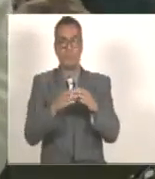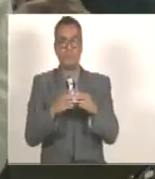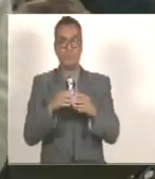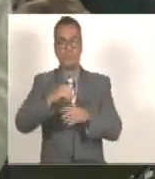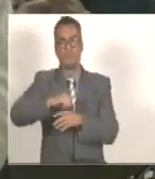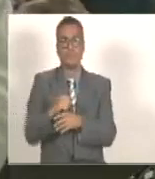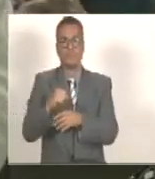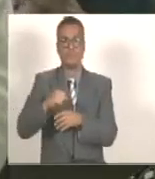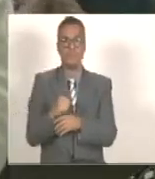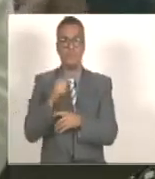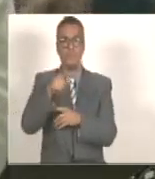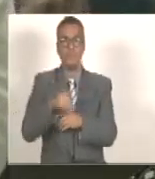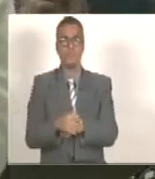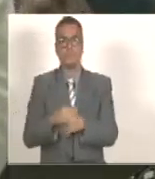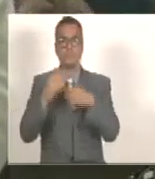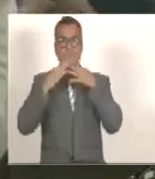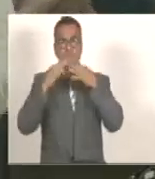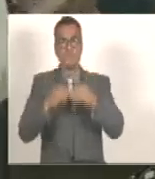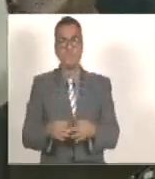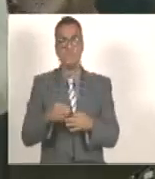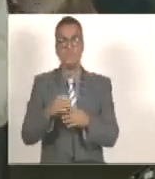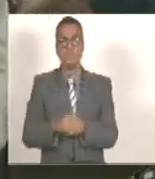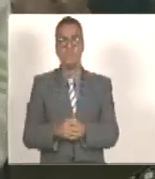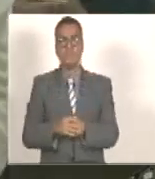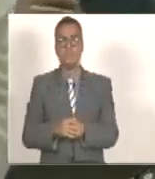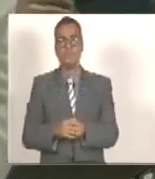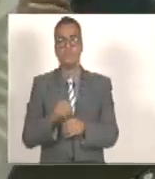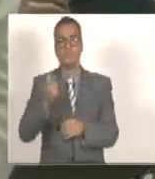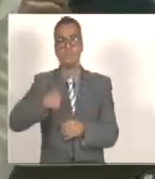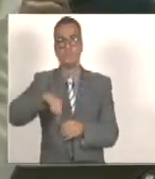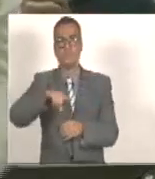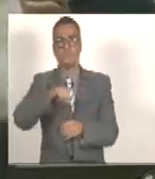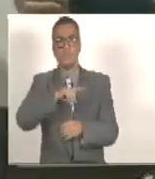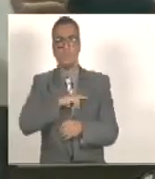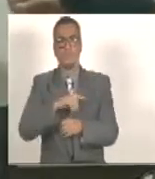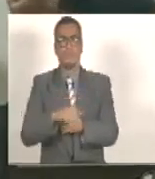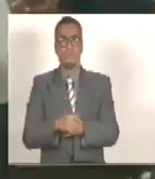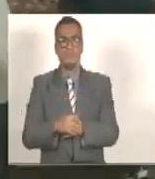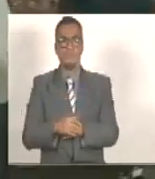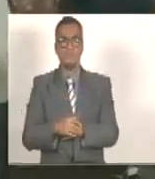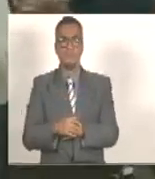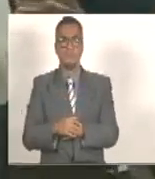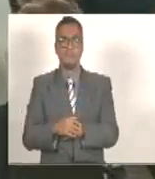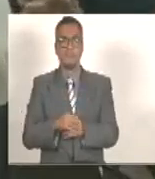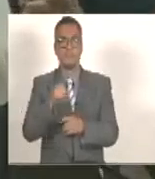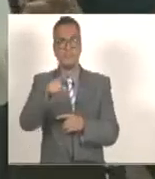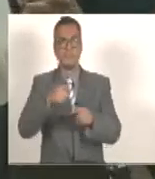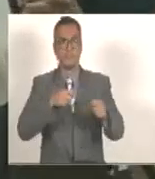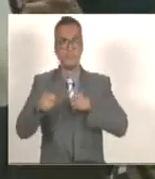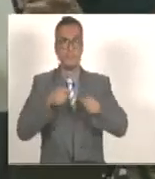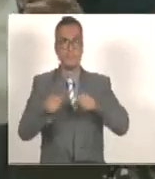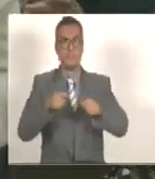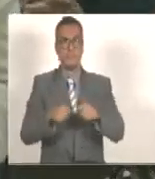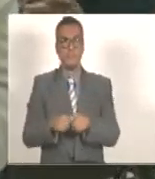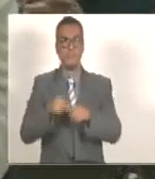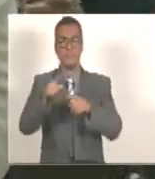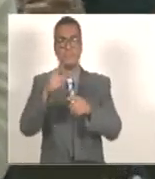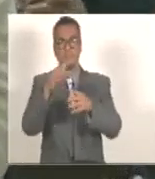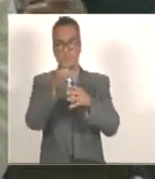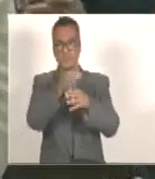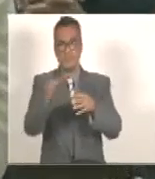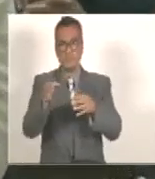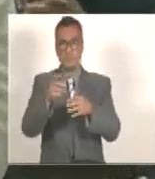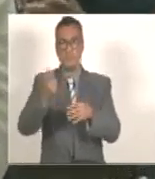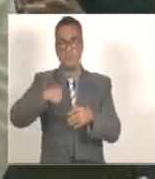cívico-militar-policial. Efectivamente, lo decía el ministro hace unos minutos, fue una acción impecable,